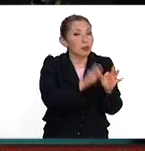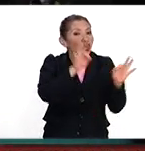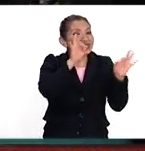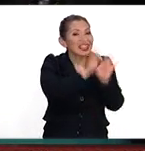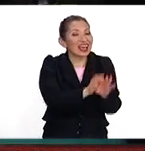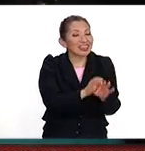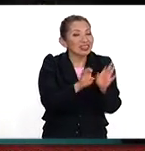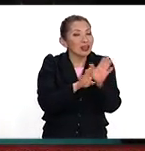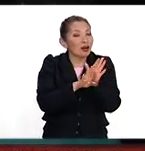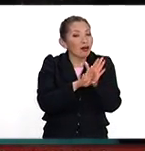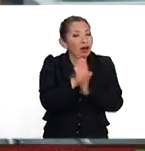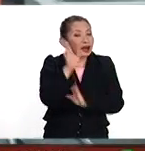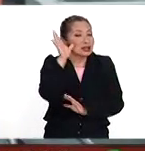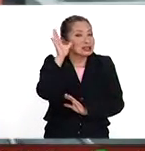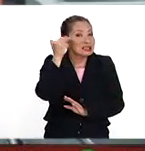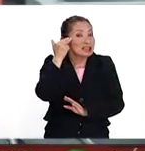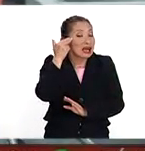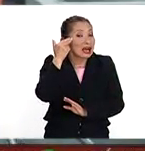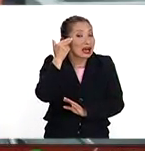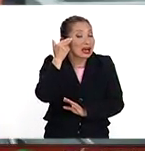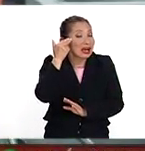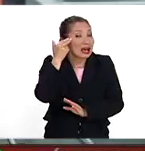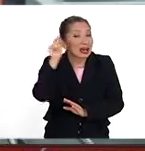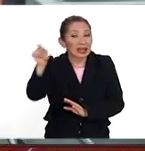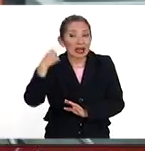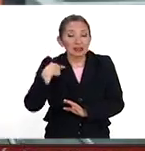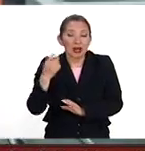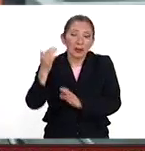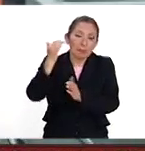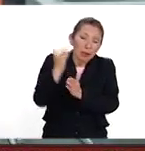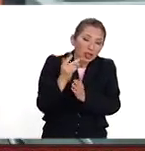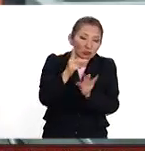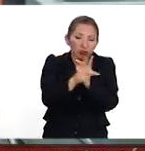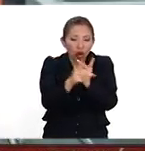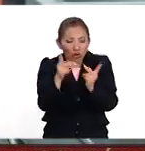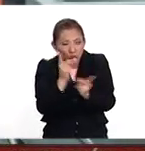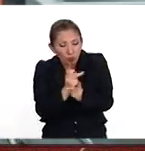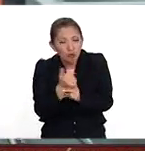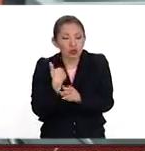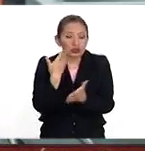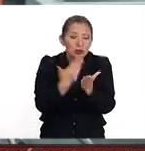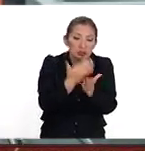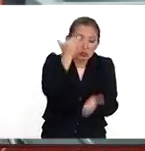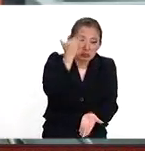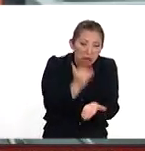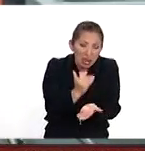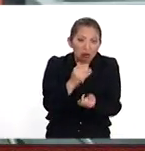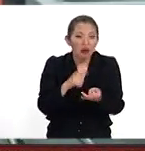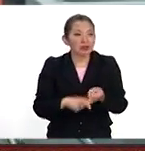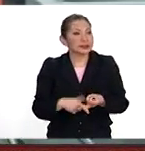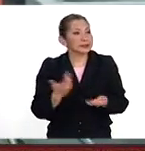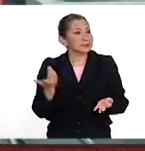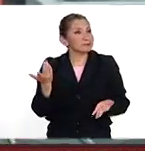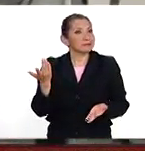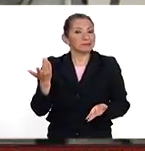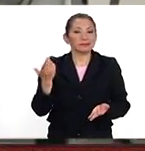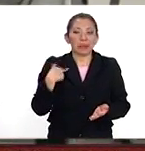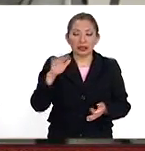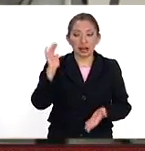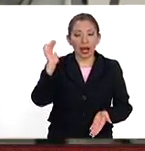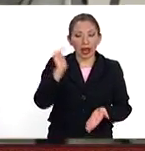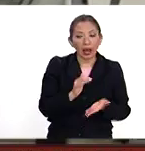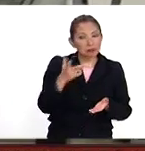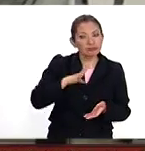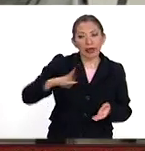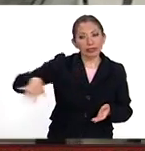del crecimiento de China, que absorbió menos productos, menos servicios, y esta reducción